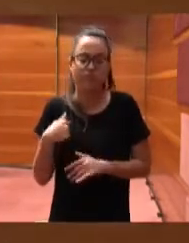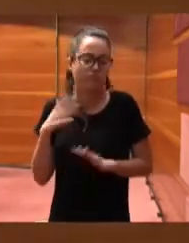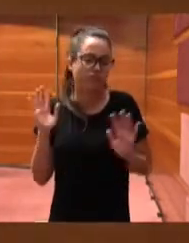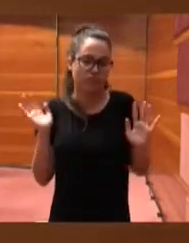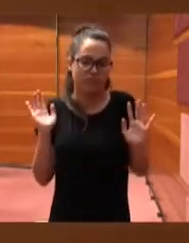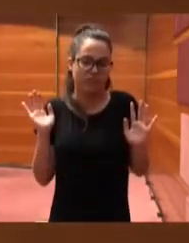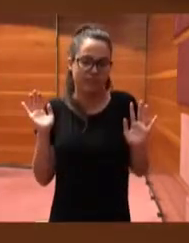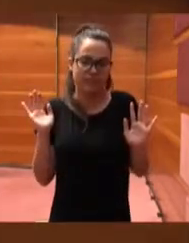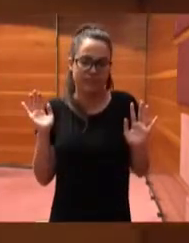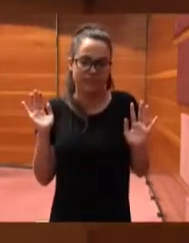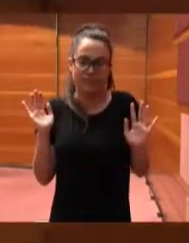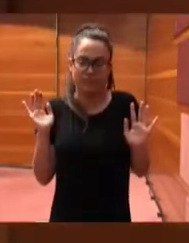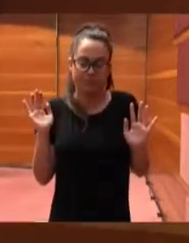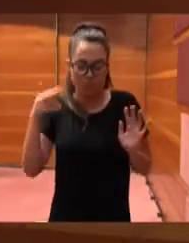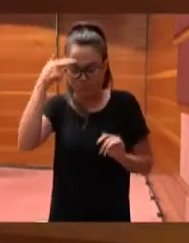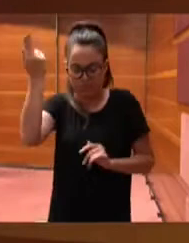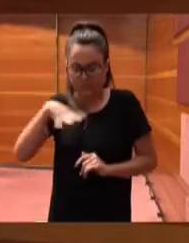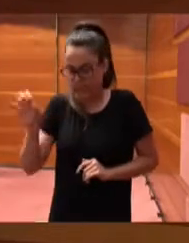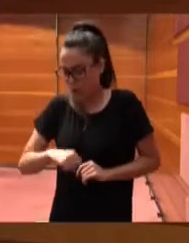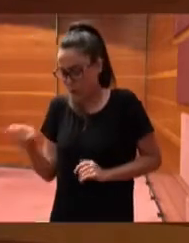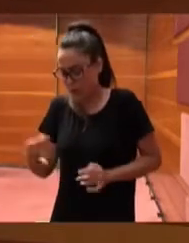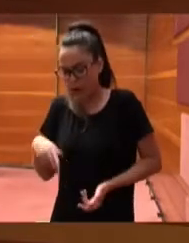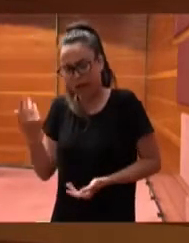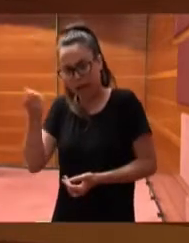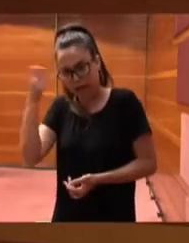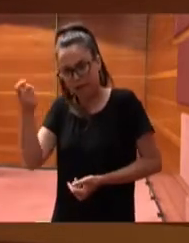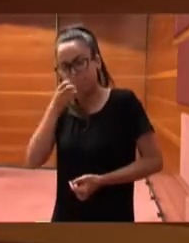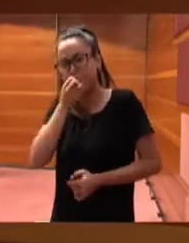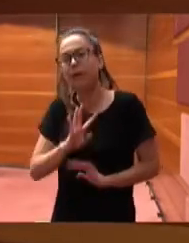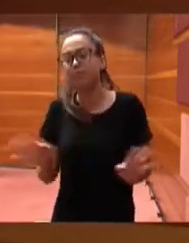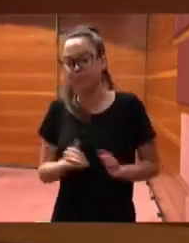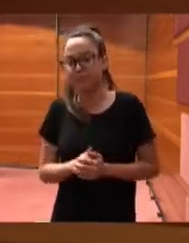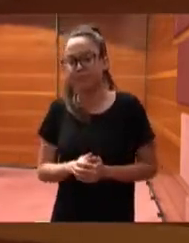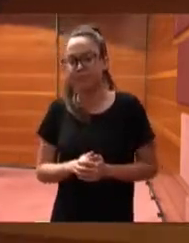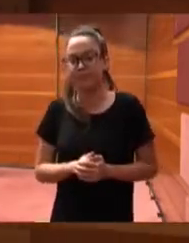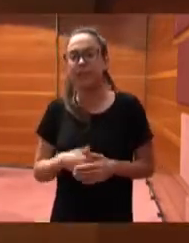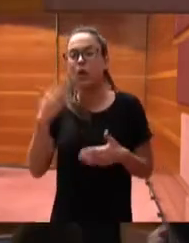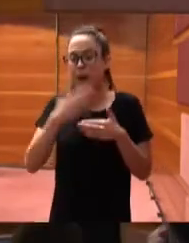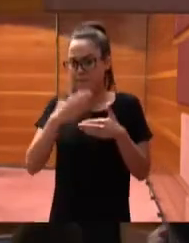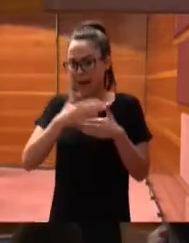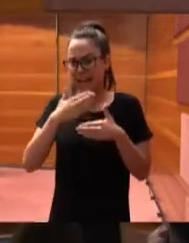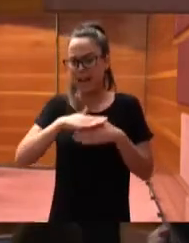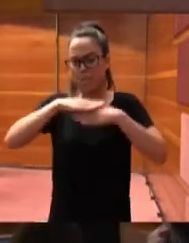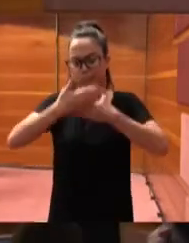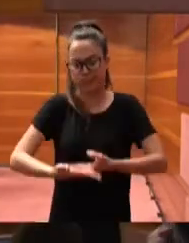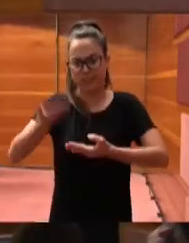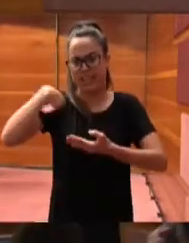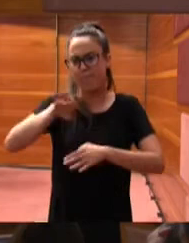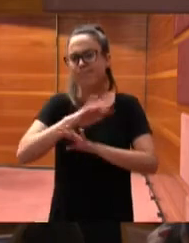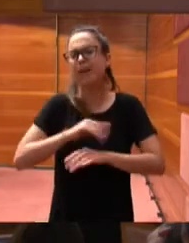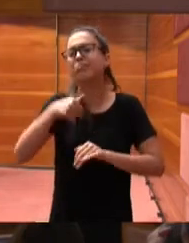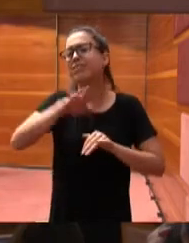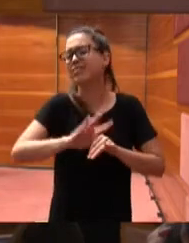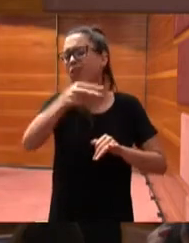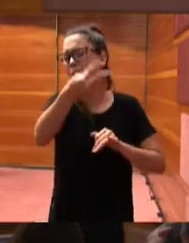chocolate este. Vale. Segundo punto, primera barrera que hemos superado. Vamos al segundo punto,